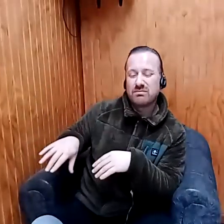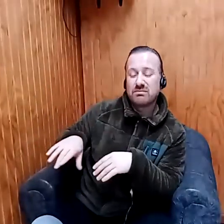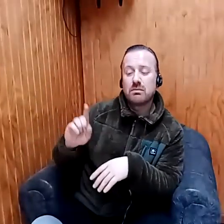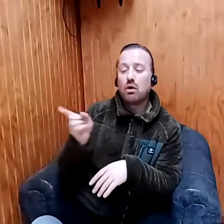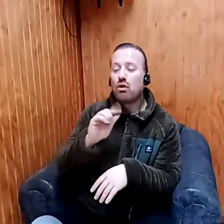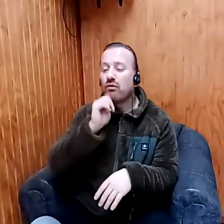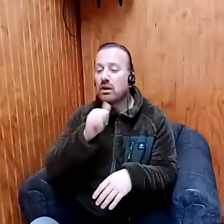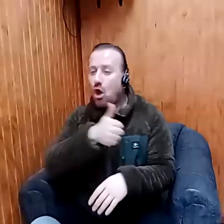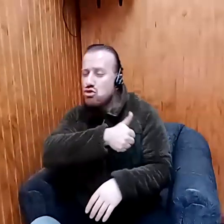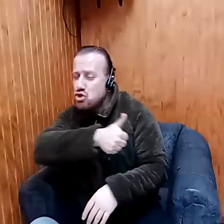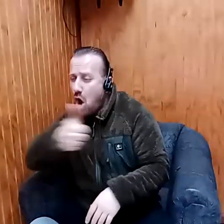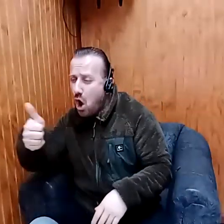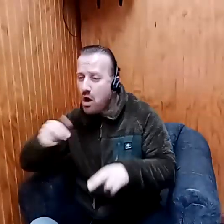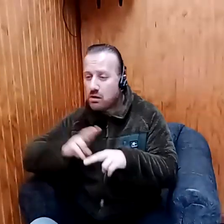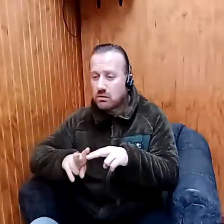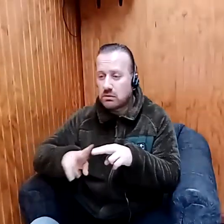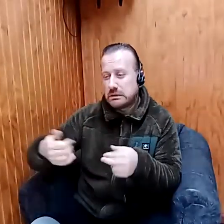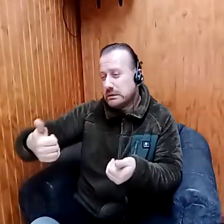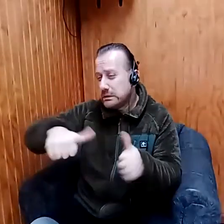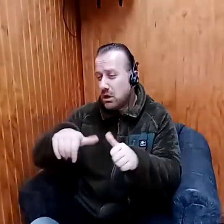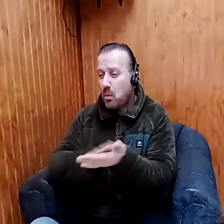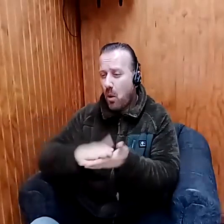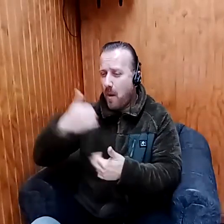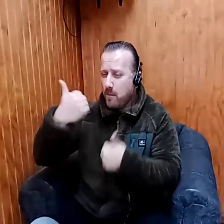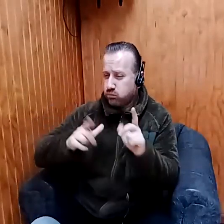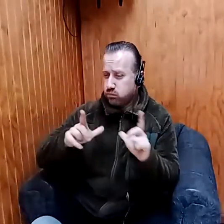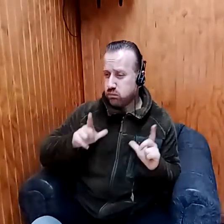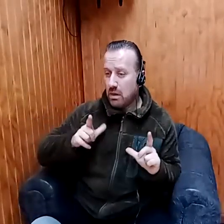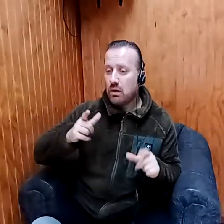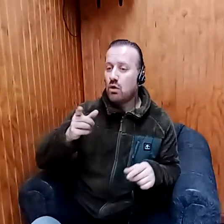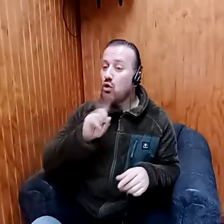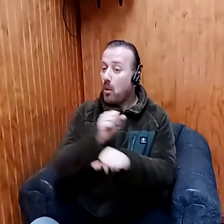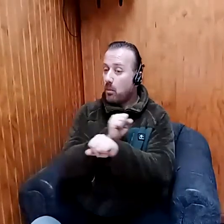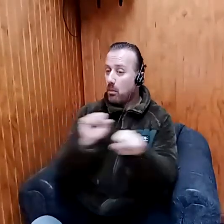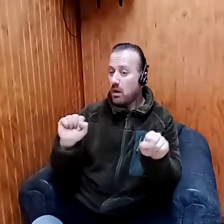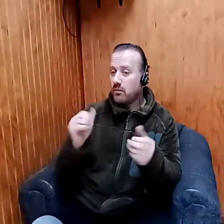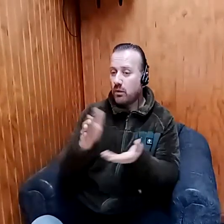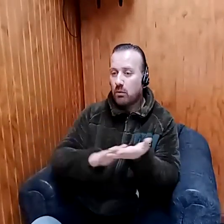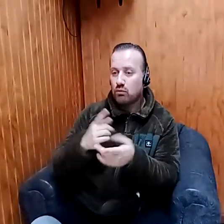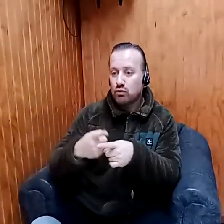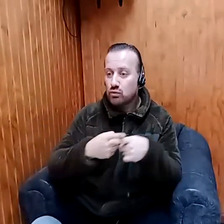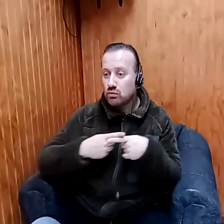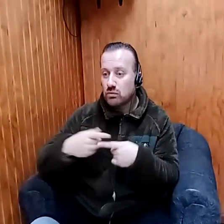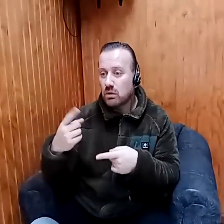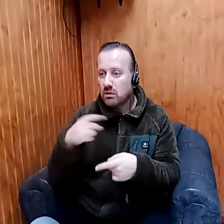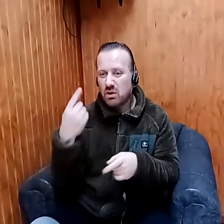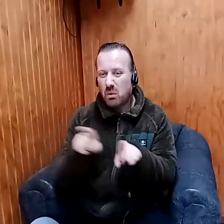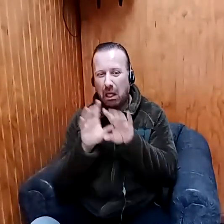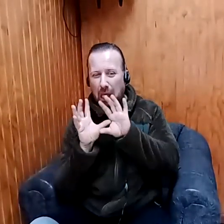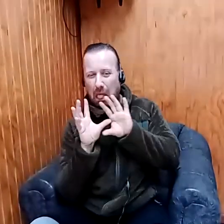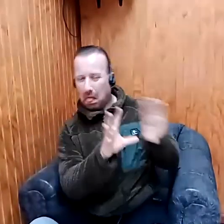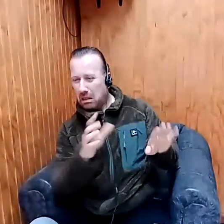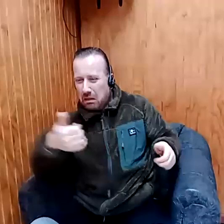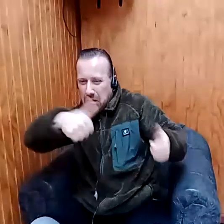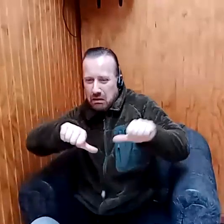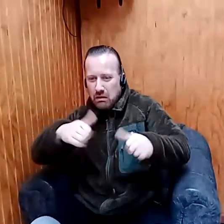profesionalmente a hacer ciencias, o sea, a ser científico profesional. Pero lo que no podemos permitirnos el lujo como sociedad es que haya un grueso de gente que odie la ciencia.